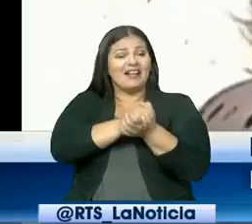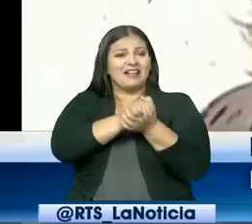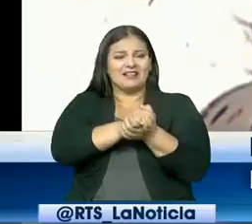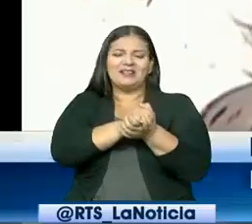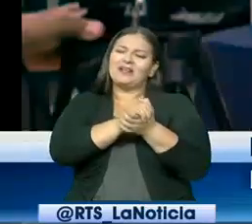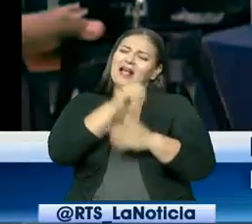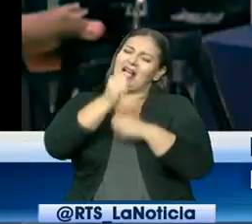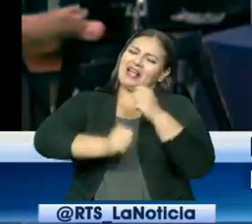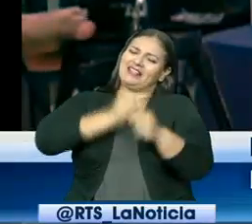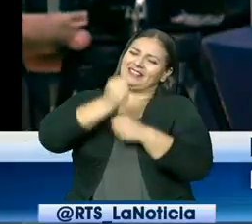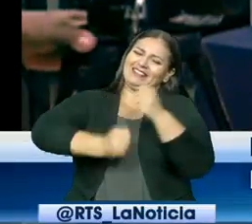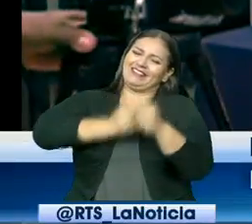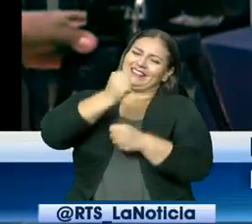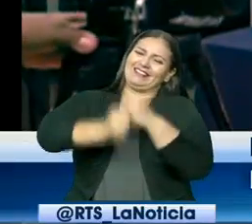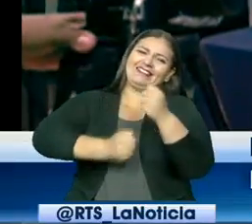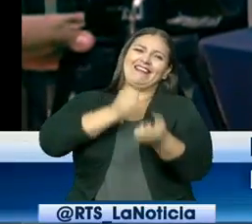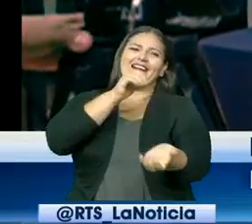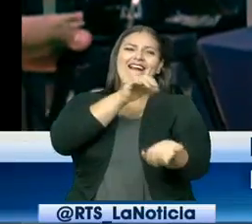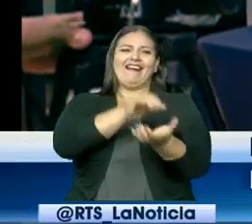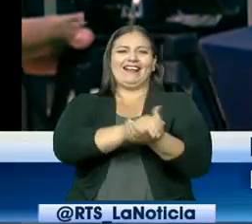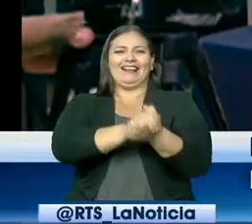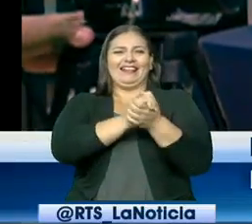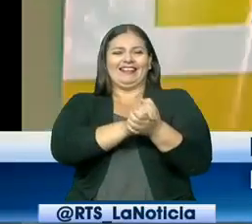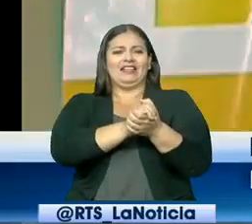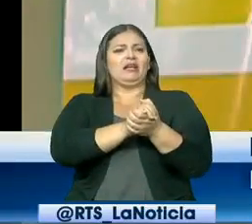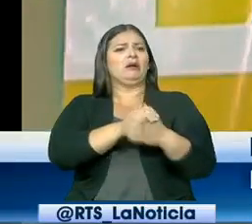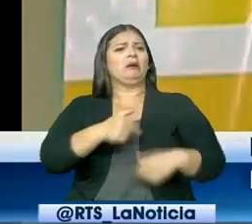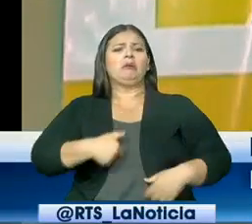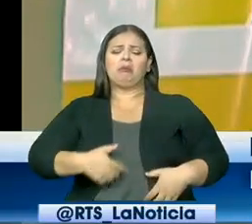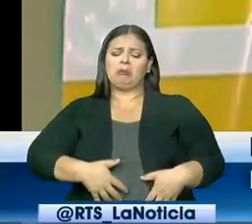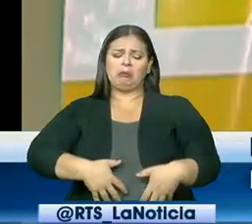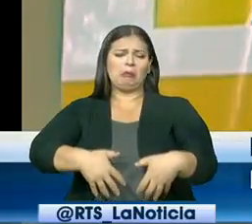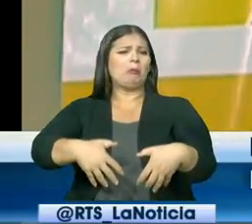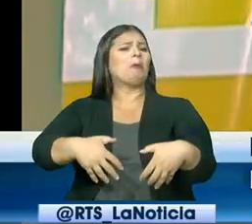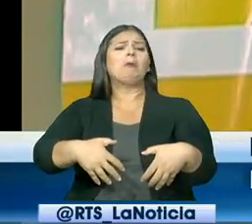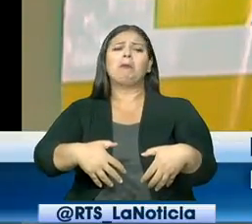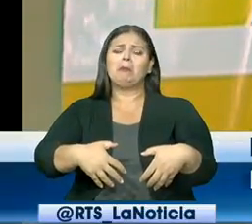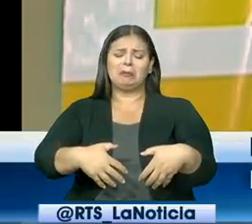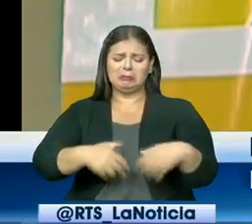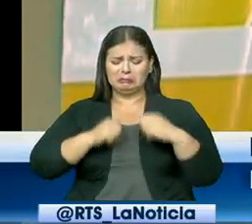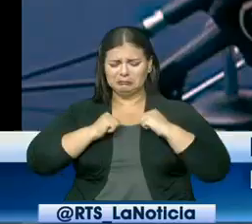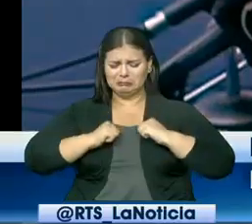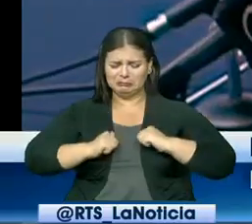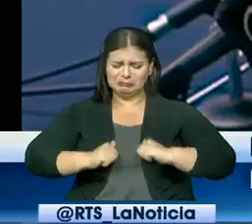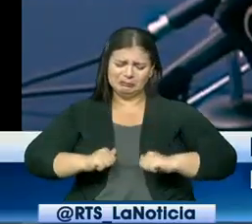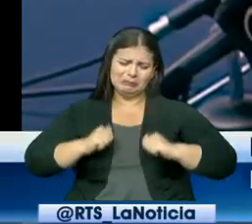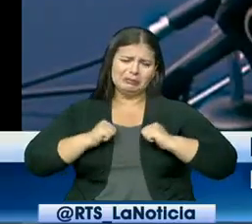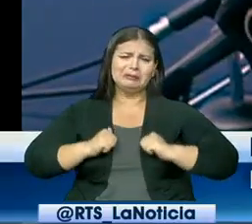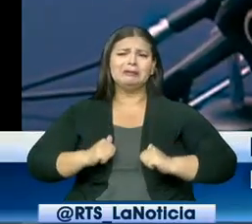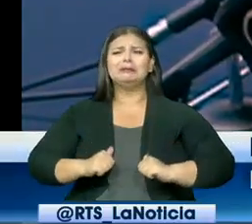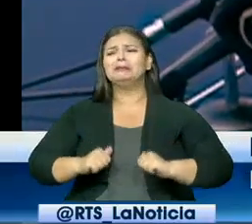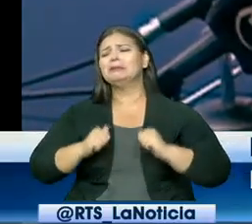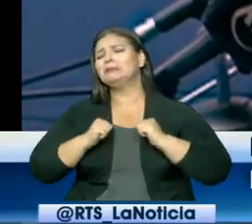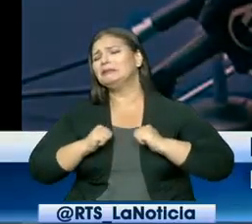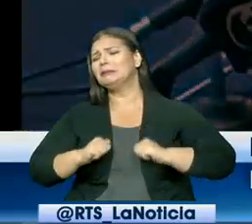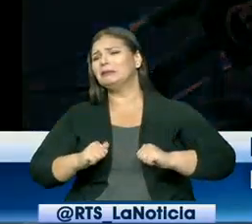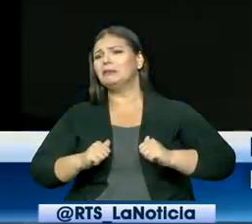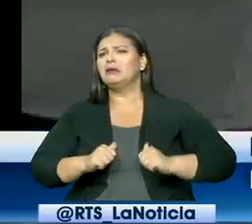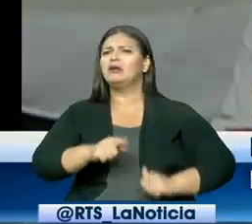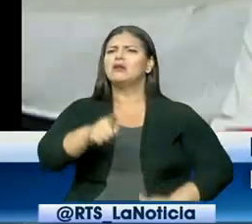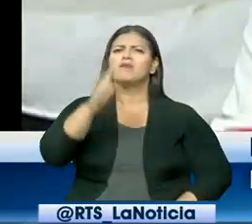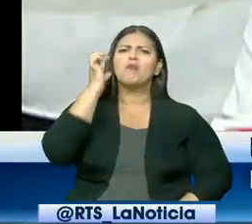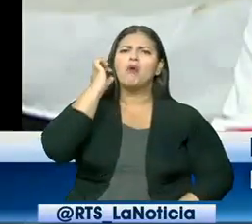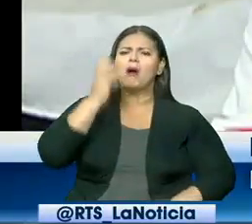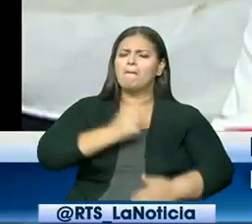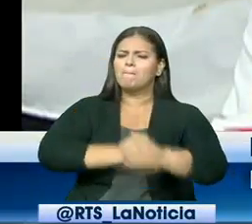deja botado. Según galenos del hospital universitario donde se encuentra internado, pasaba por 39 semanas de gestación.